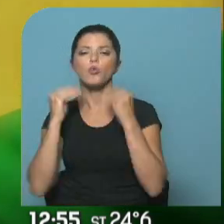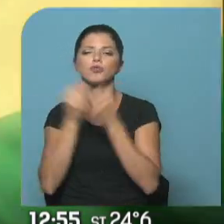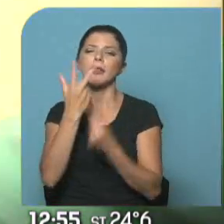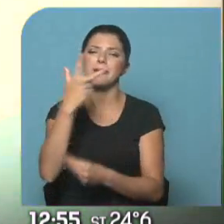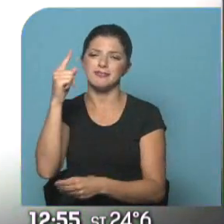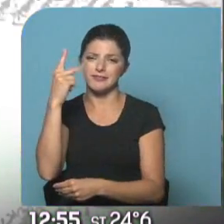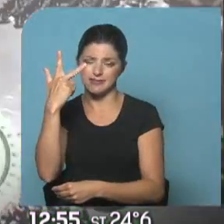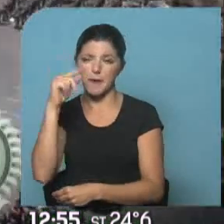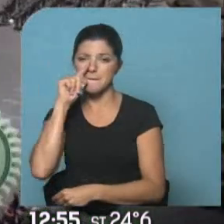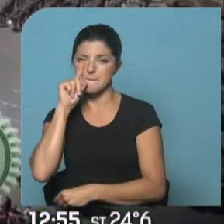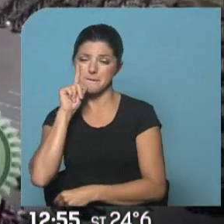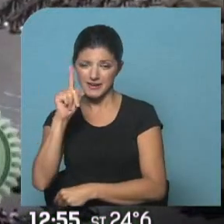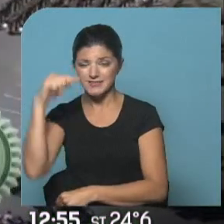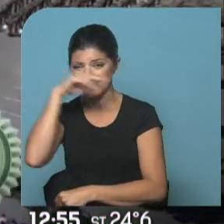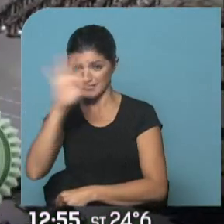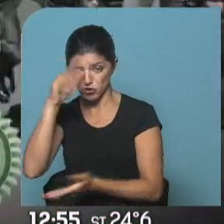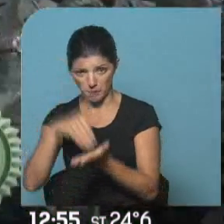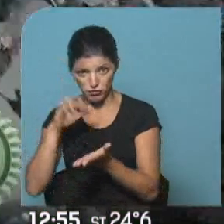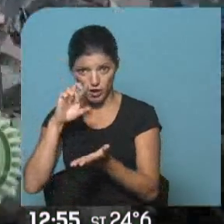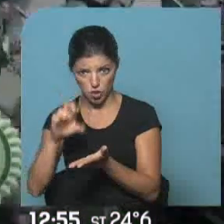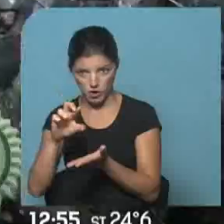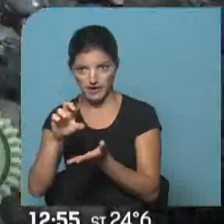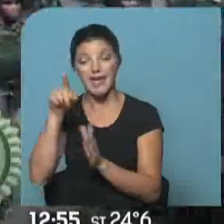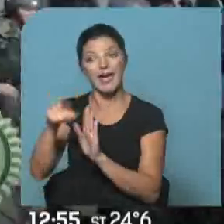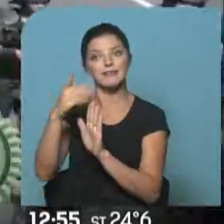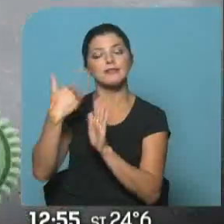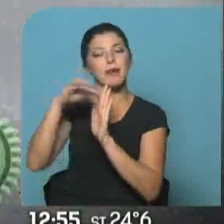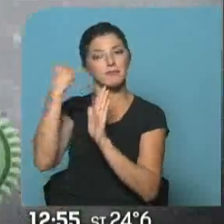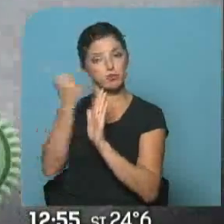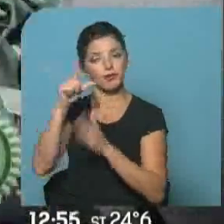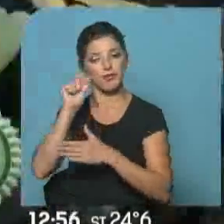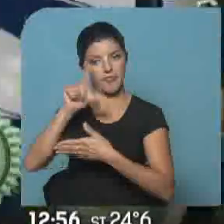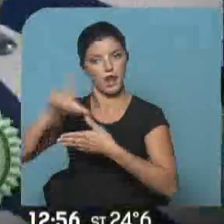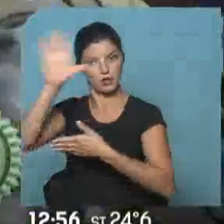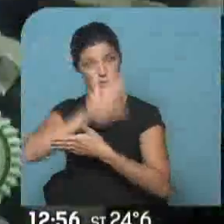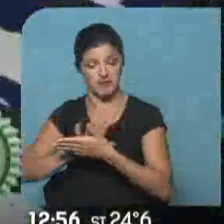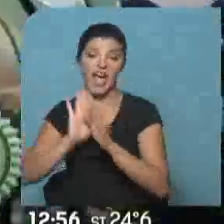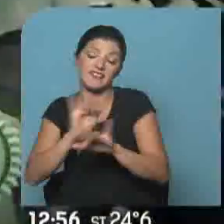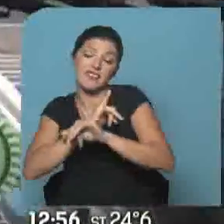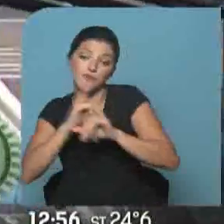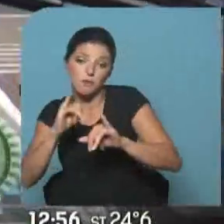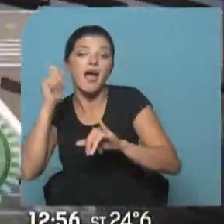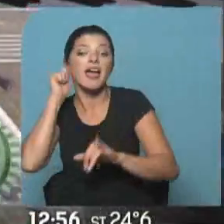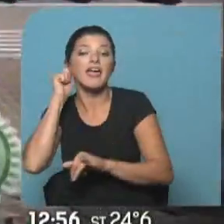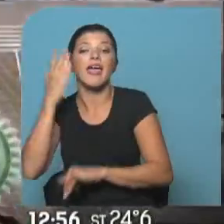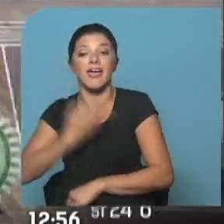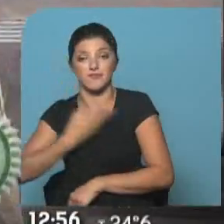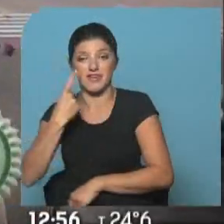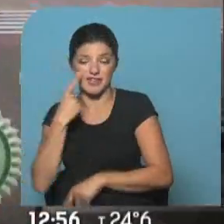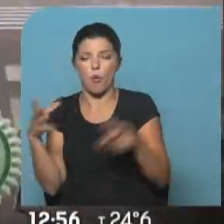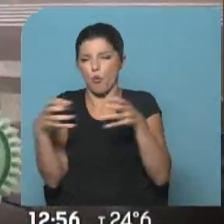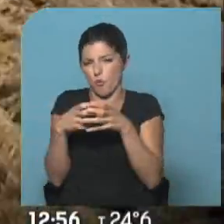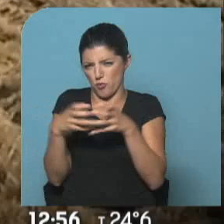de dólares. Se trata de la mayor potencia militar de América Latina, según el GFI, el Global